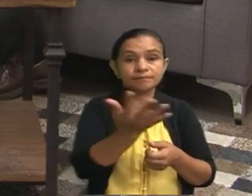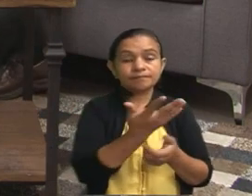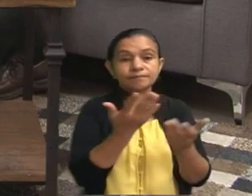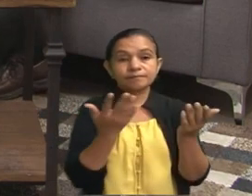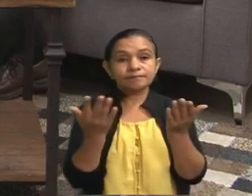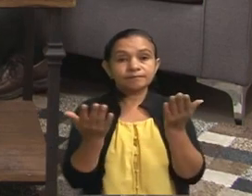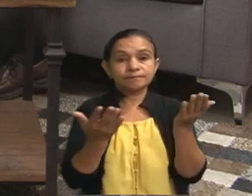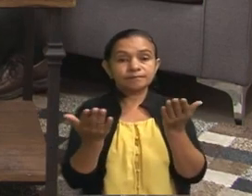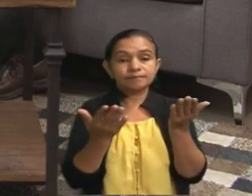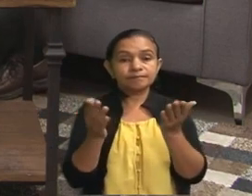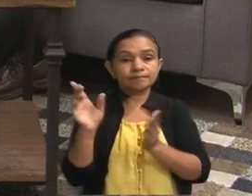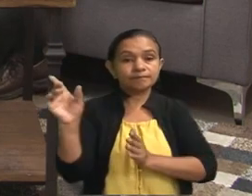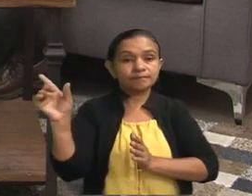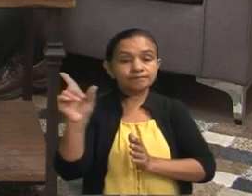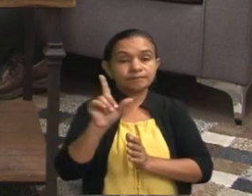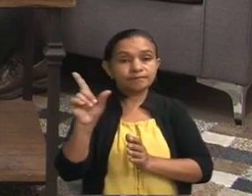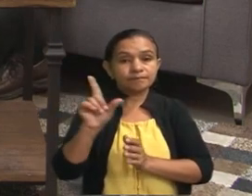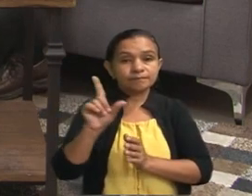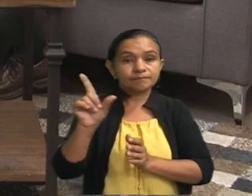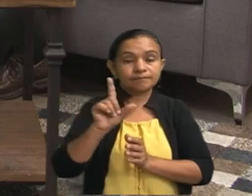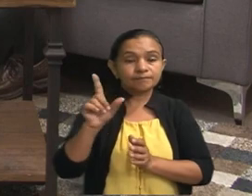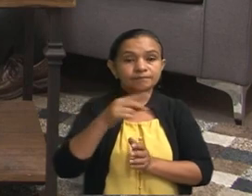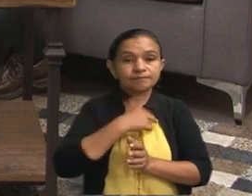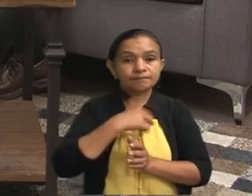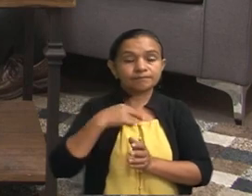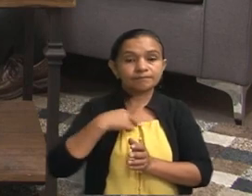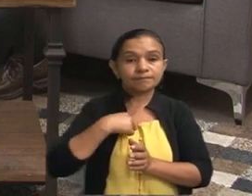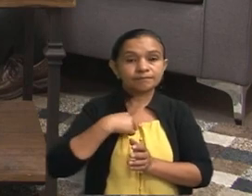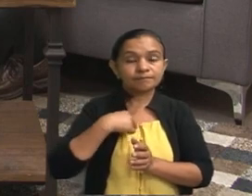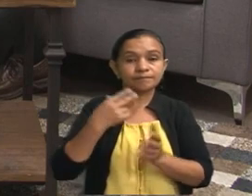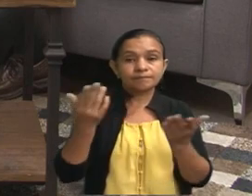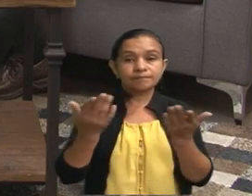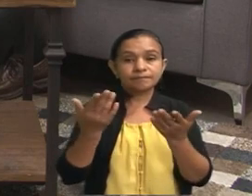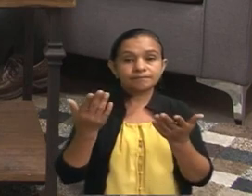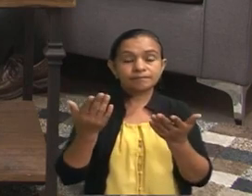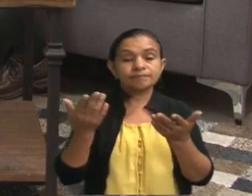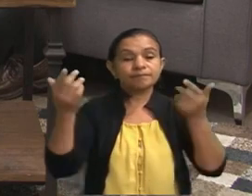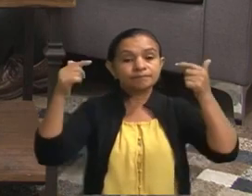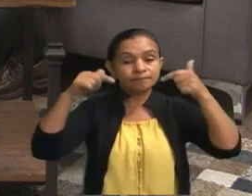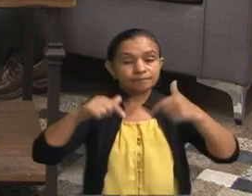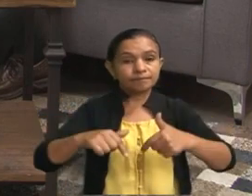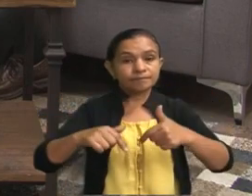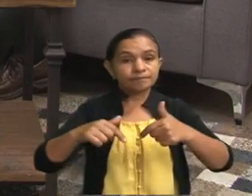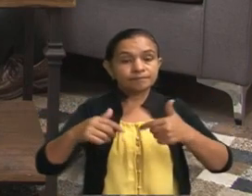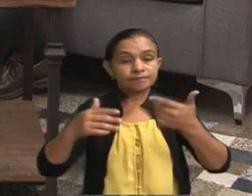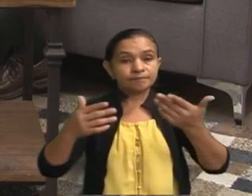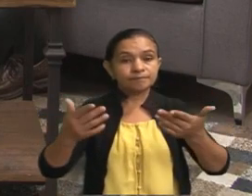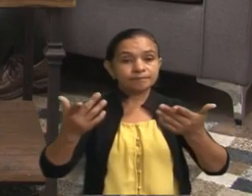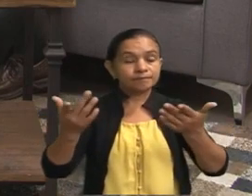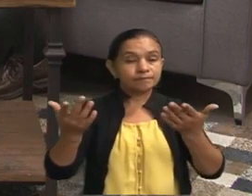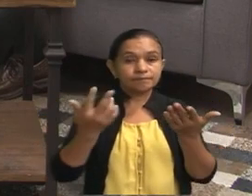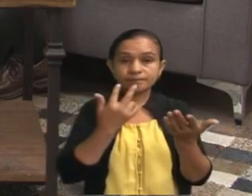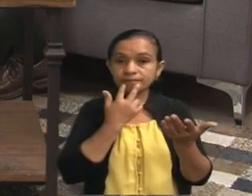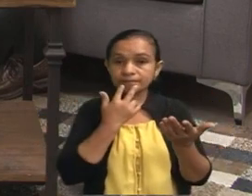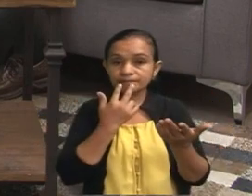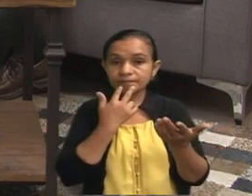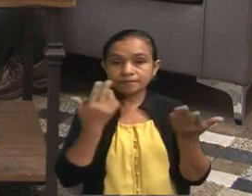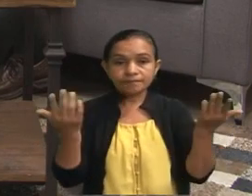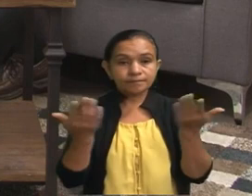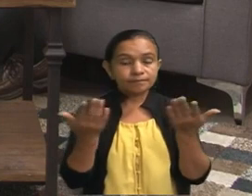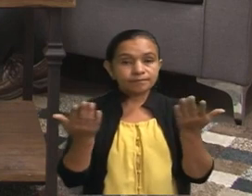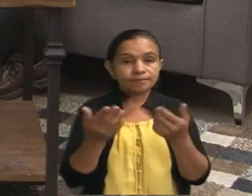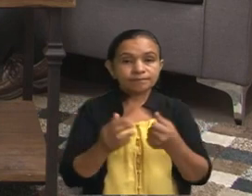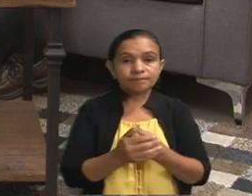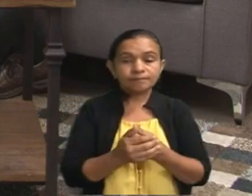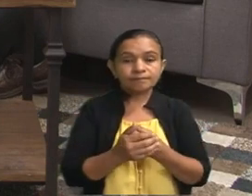Bueno, el lunes vamos a tener el simulacro, que dilata solamente una hora. No vamos a simular 24